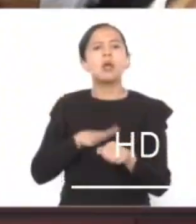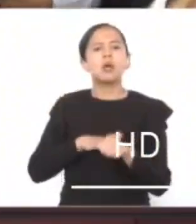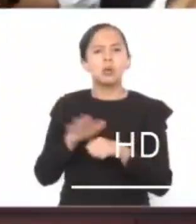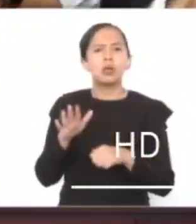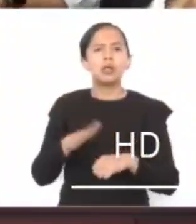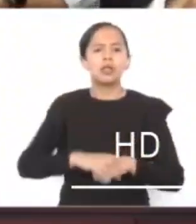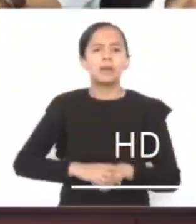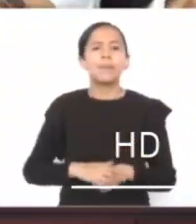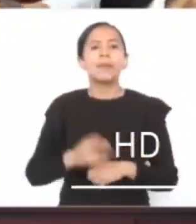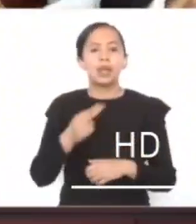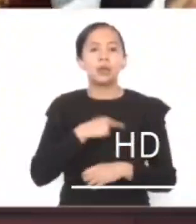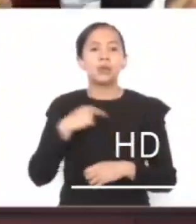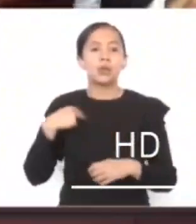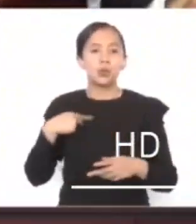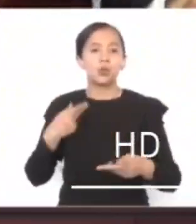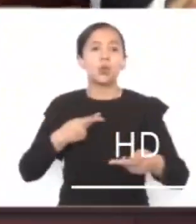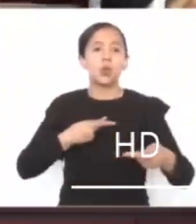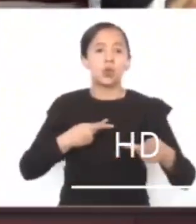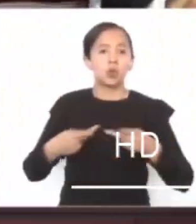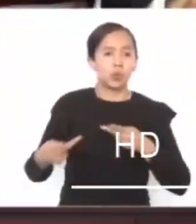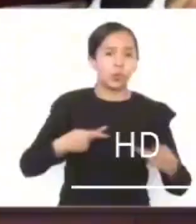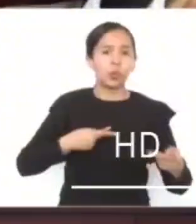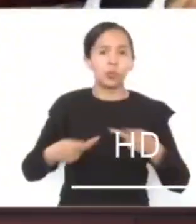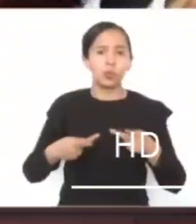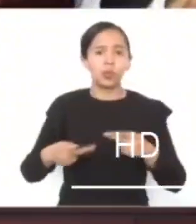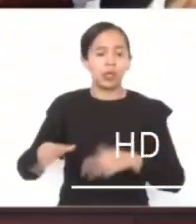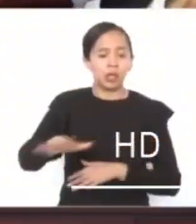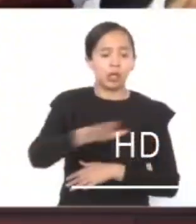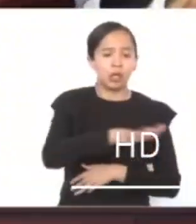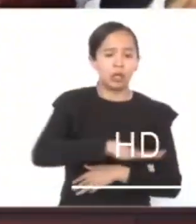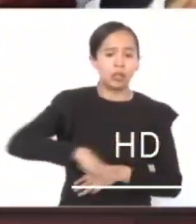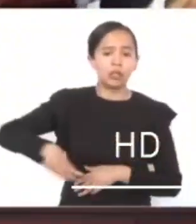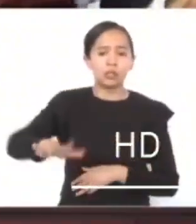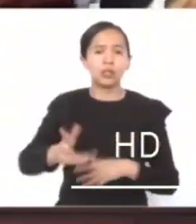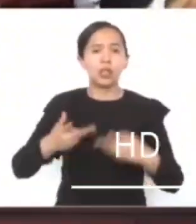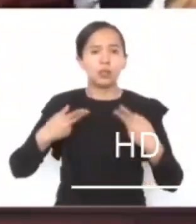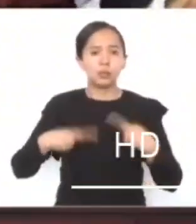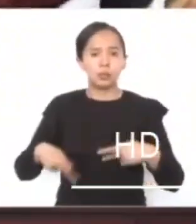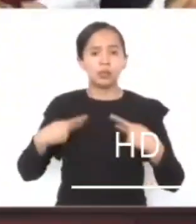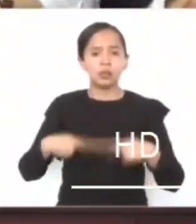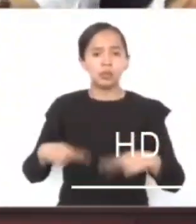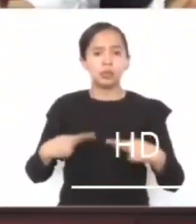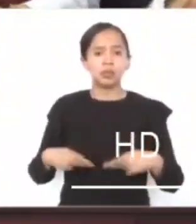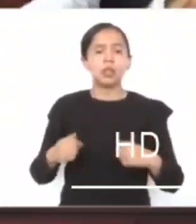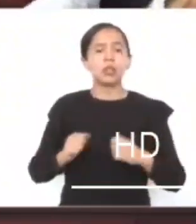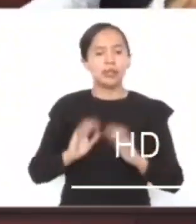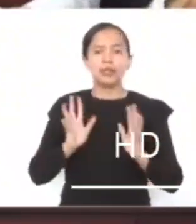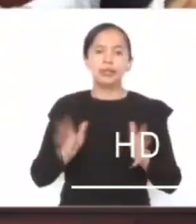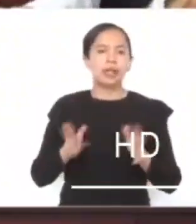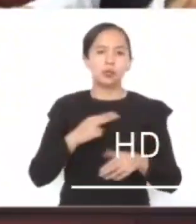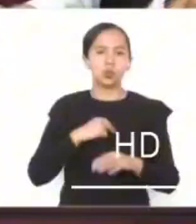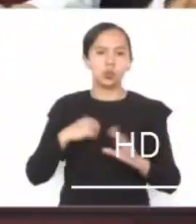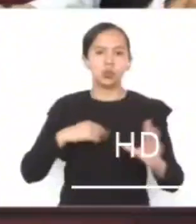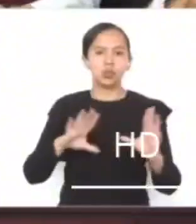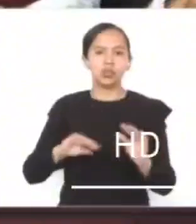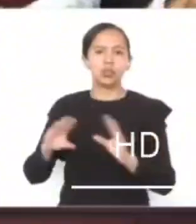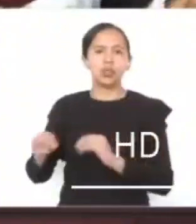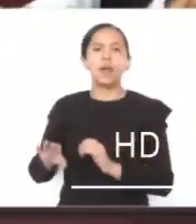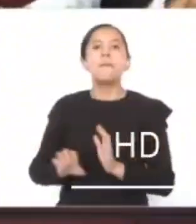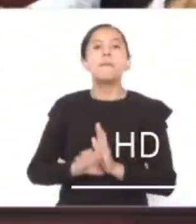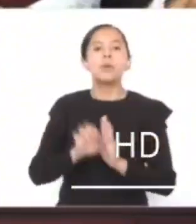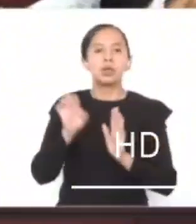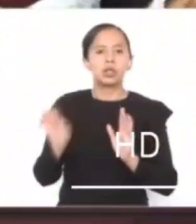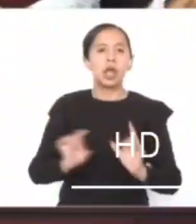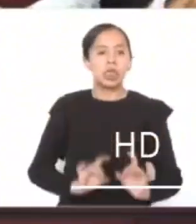que podamos también preparar a una cantidad importante de compañeros, que lo hemos hecho, para que esté listo en el caso